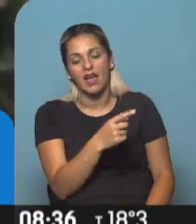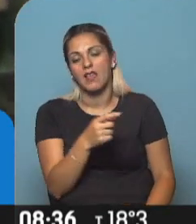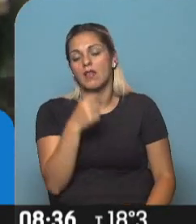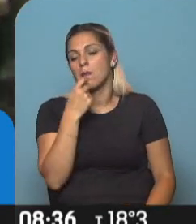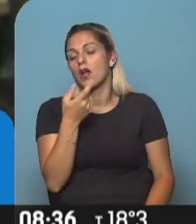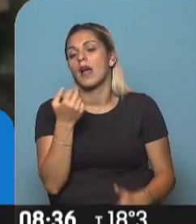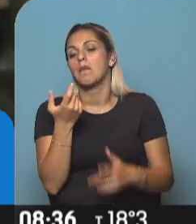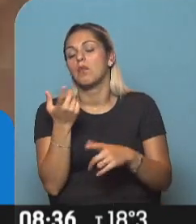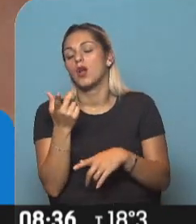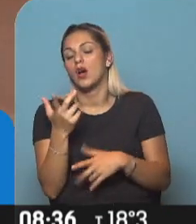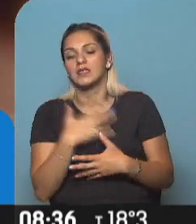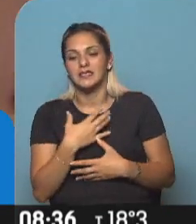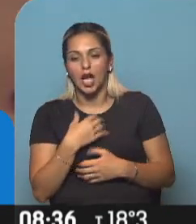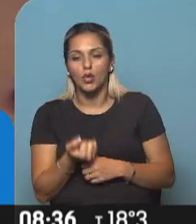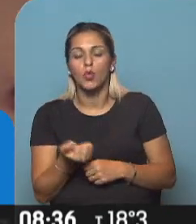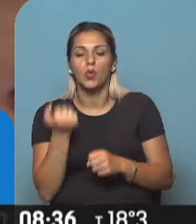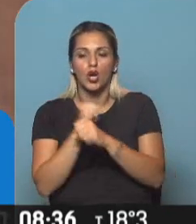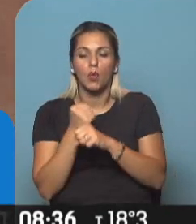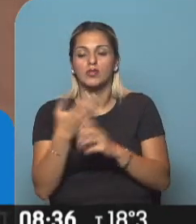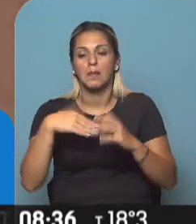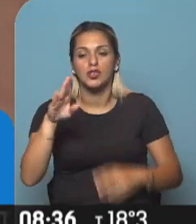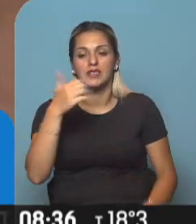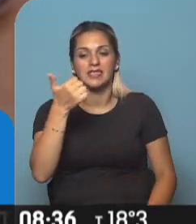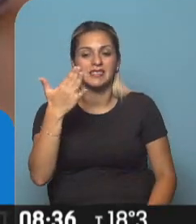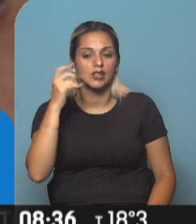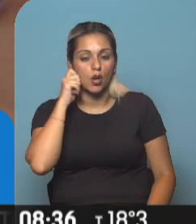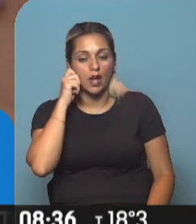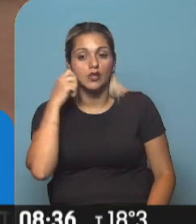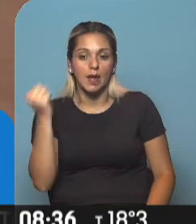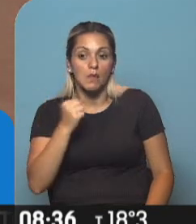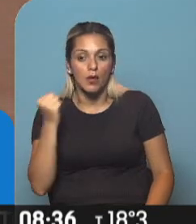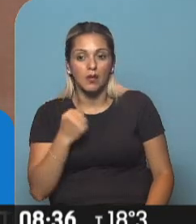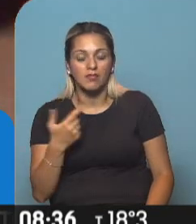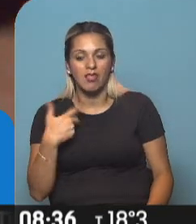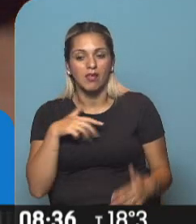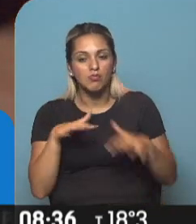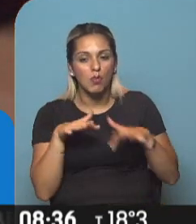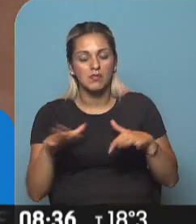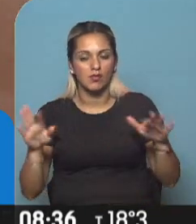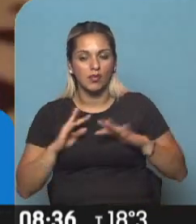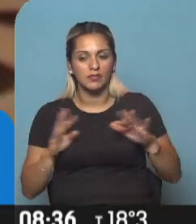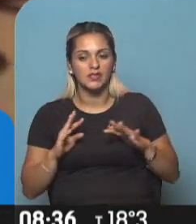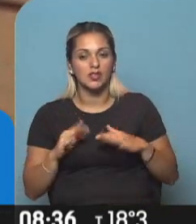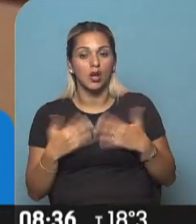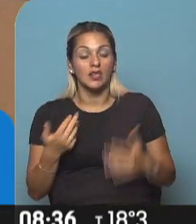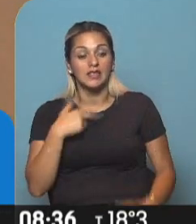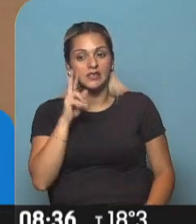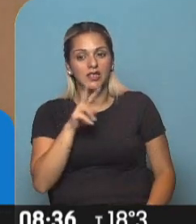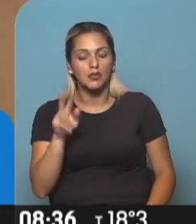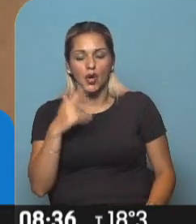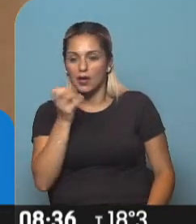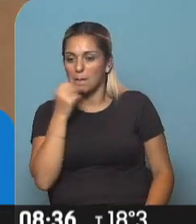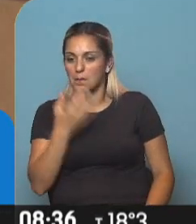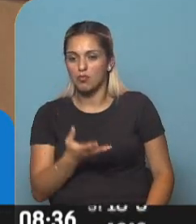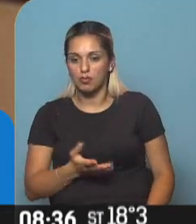en la salud en mayores de 65 años es muy importante y acá por ejemplo y la actividad física se vio que tiene un efecto beneficioso